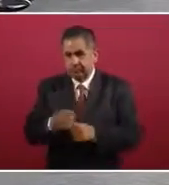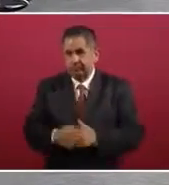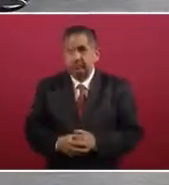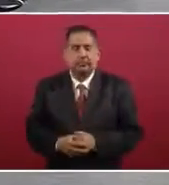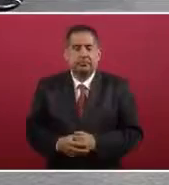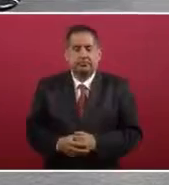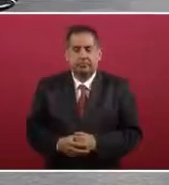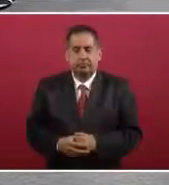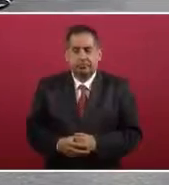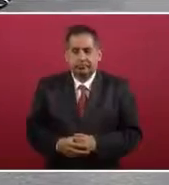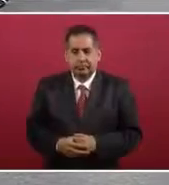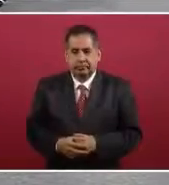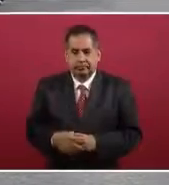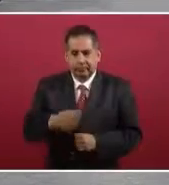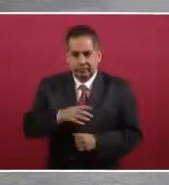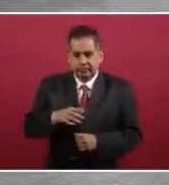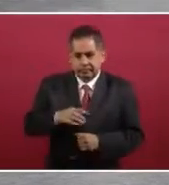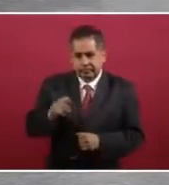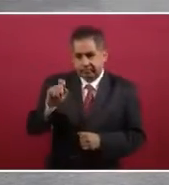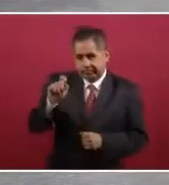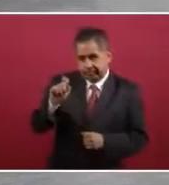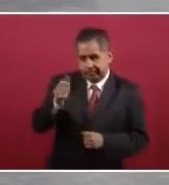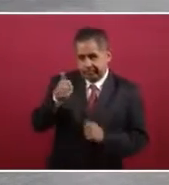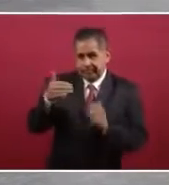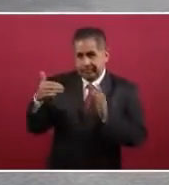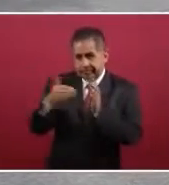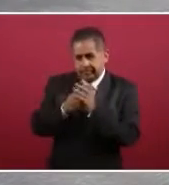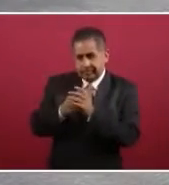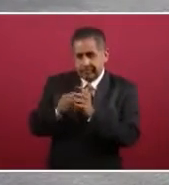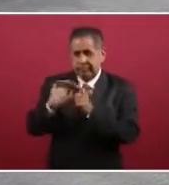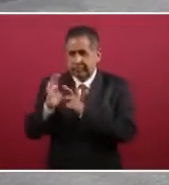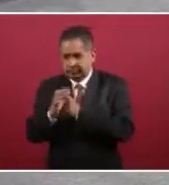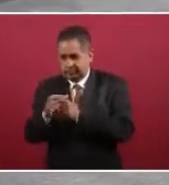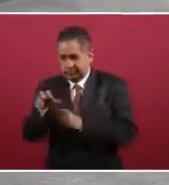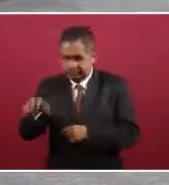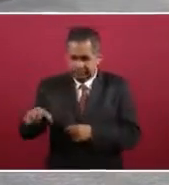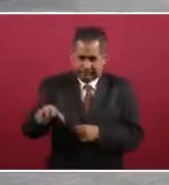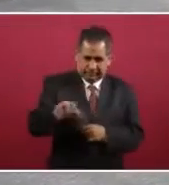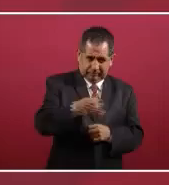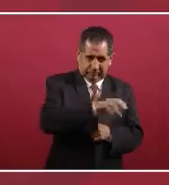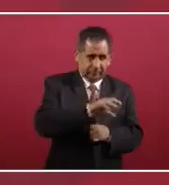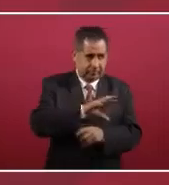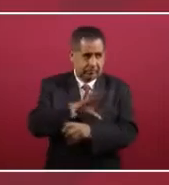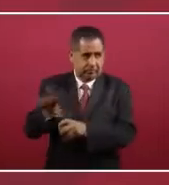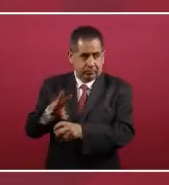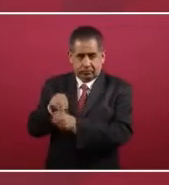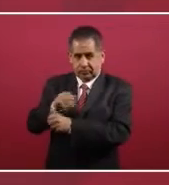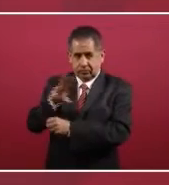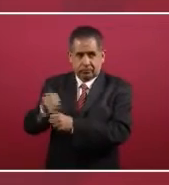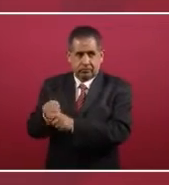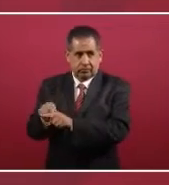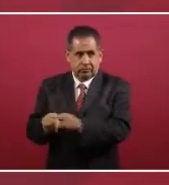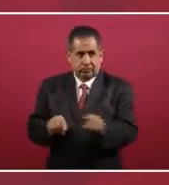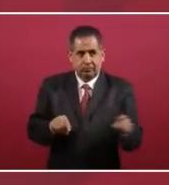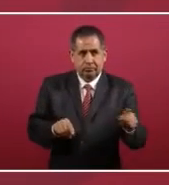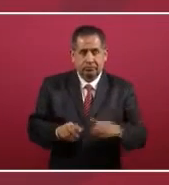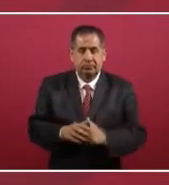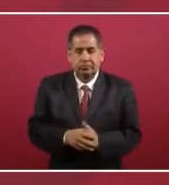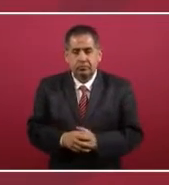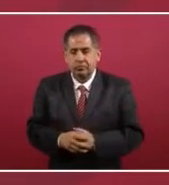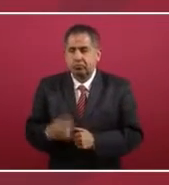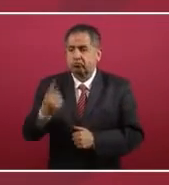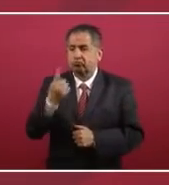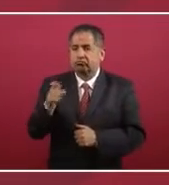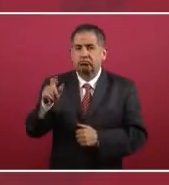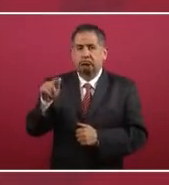que hay 26 mil comités ya constituidos de los 170